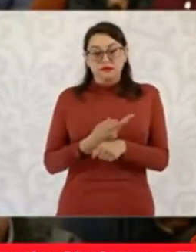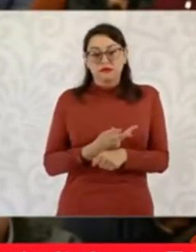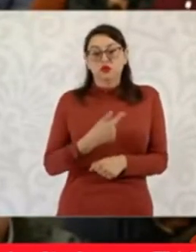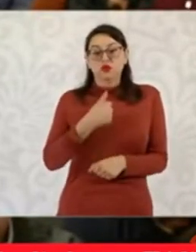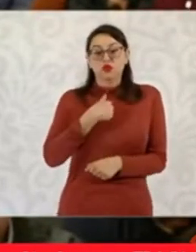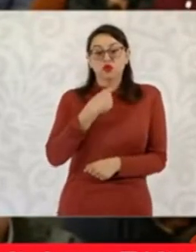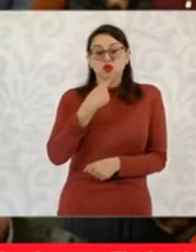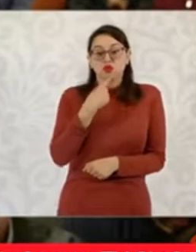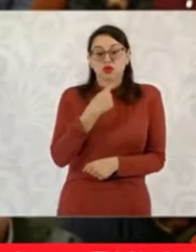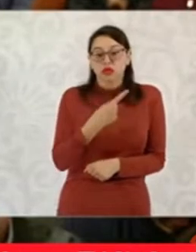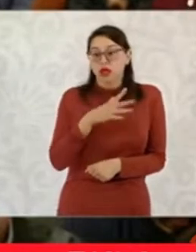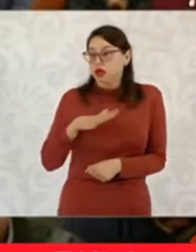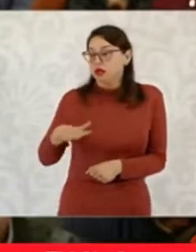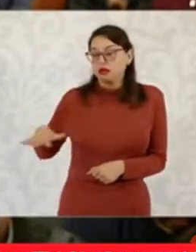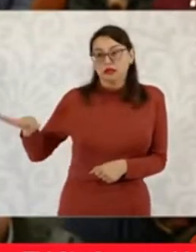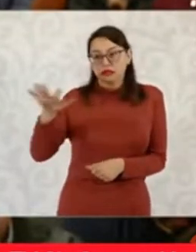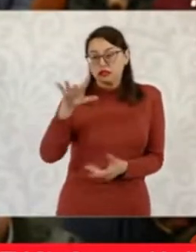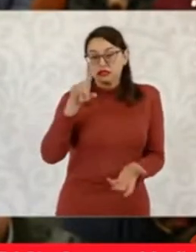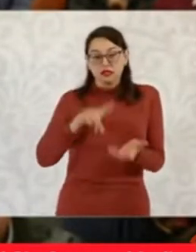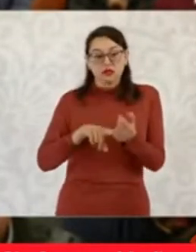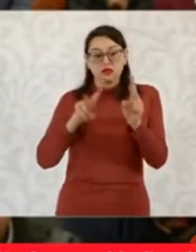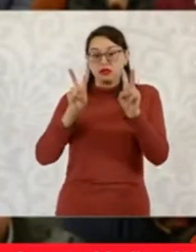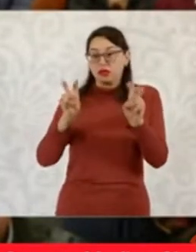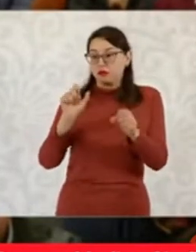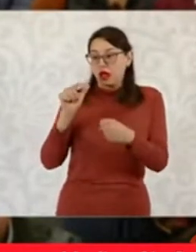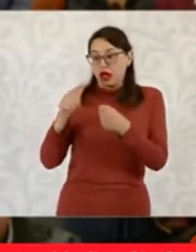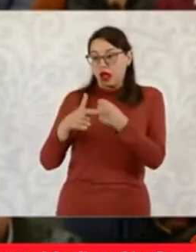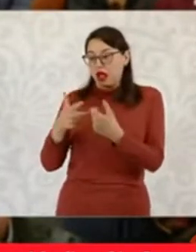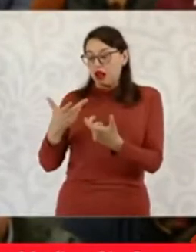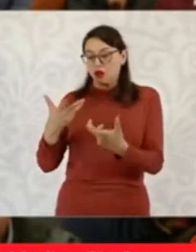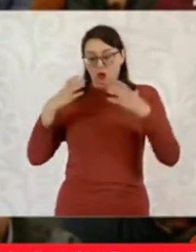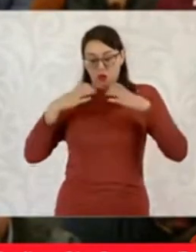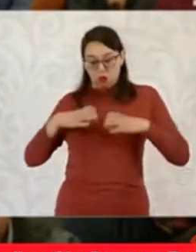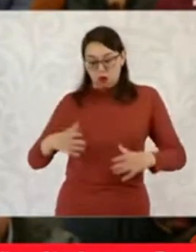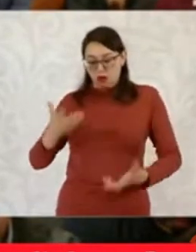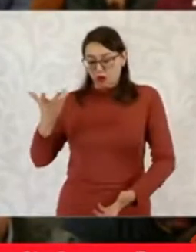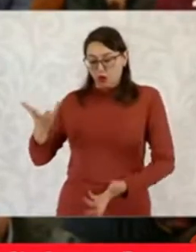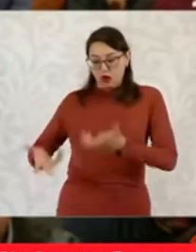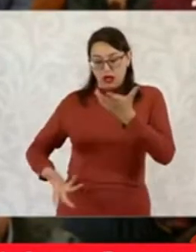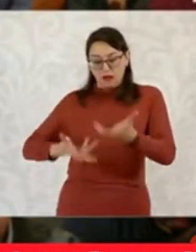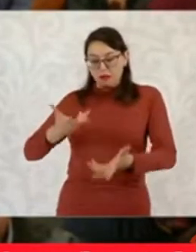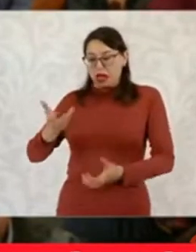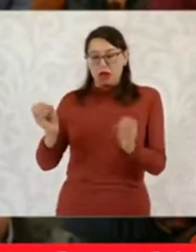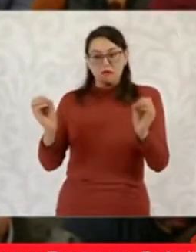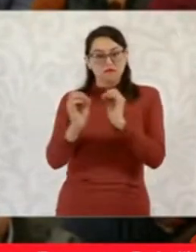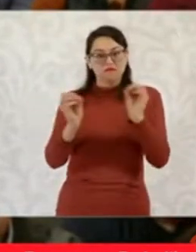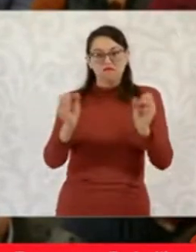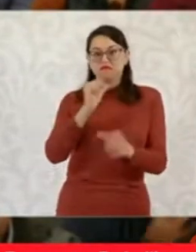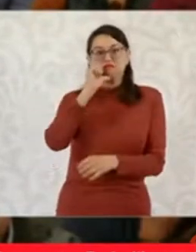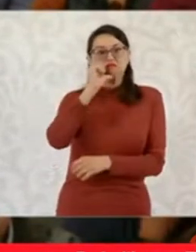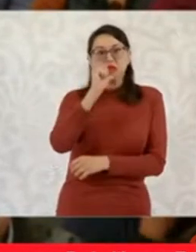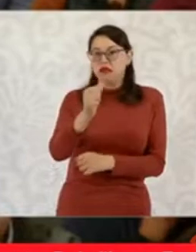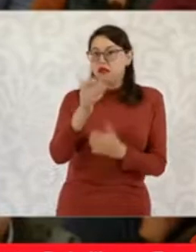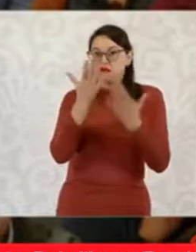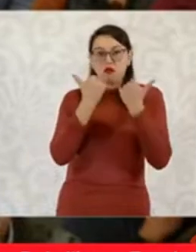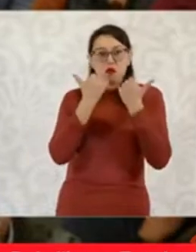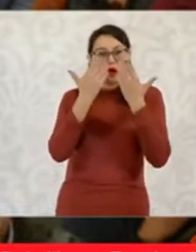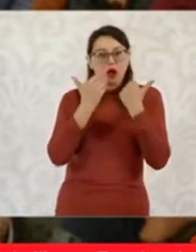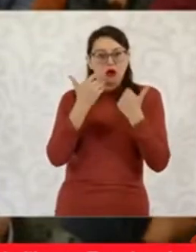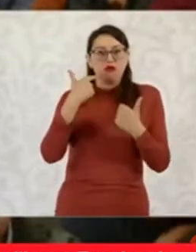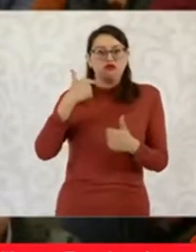ningún indicio de crematorios. Y le pongo, esto es lo que yo vi y aquí está el video.